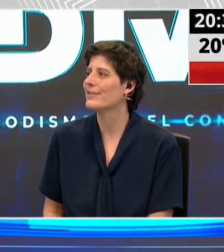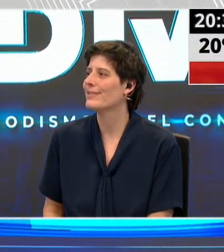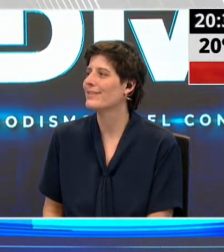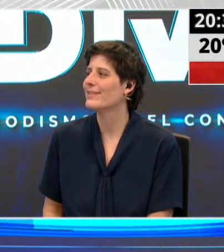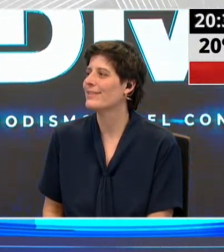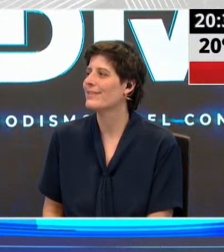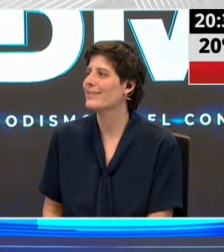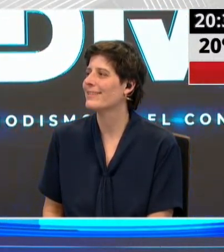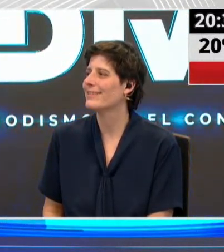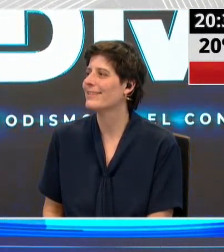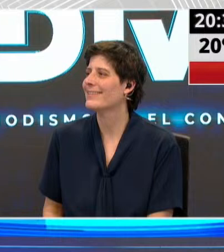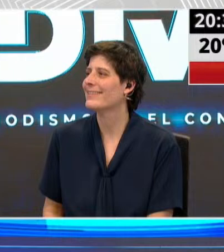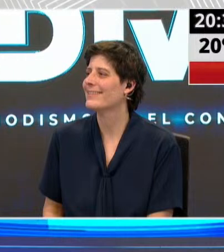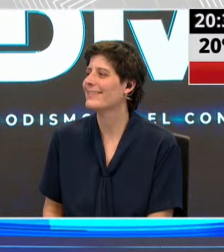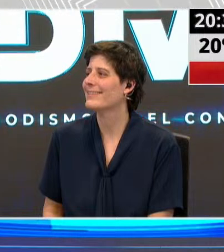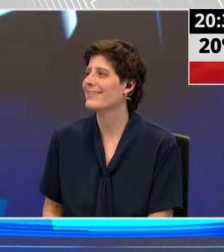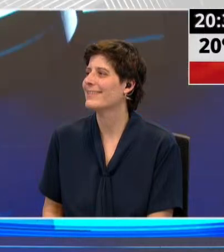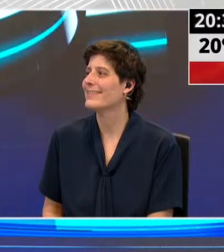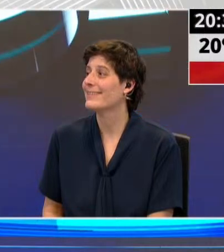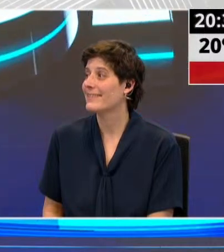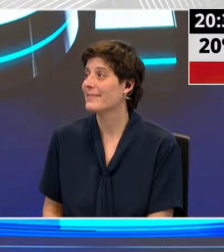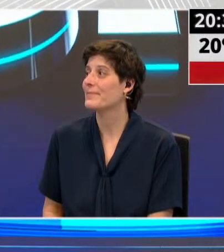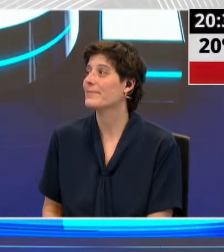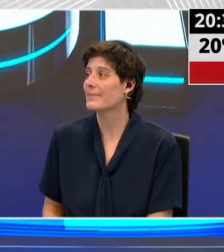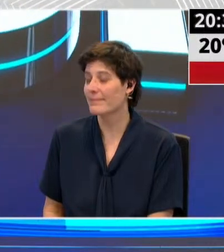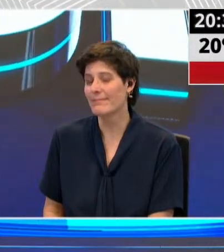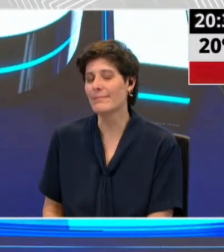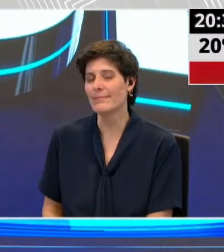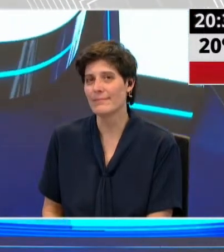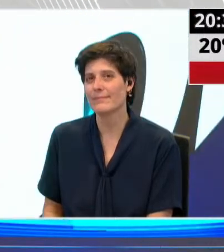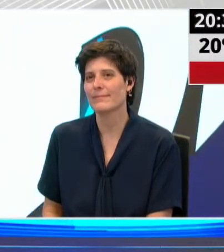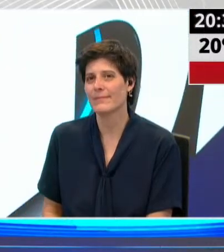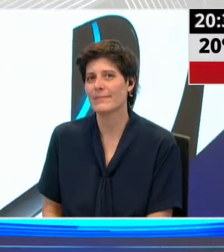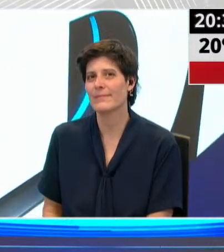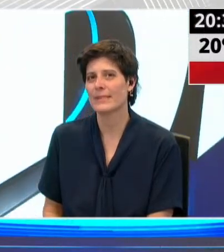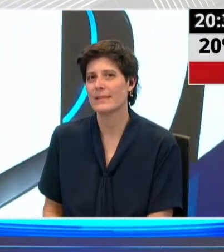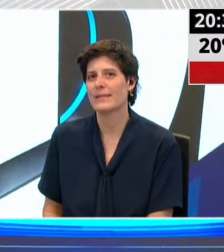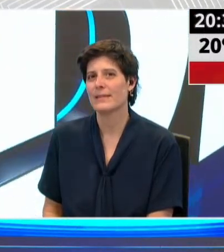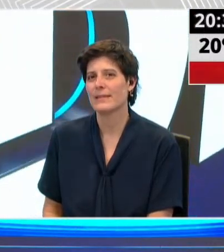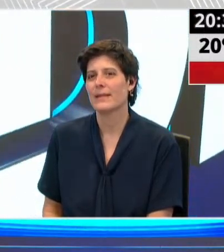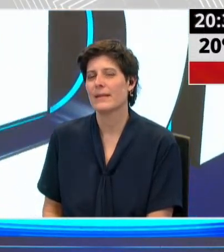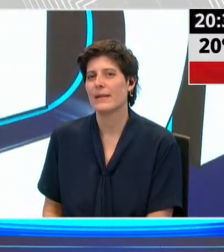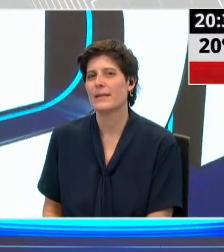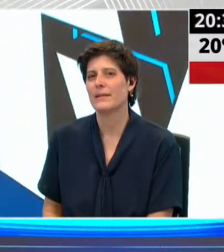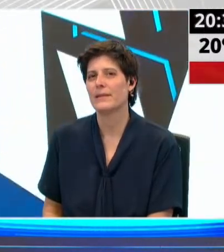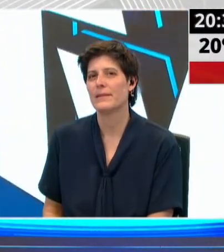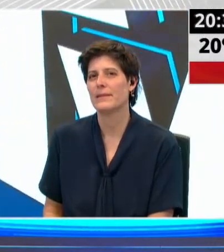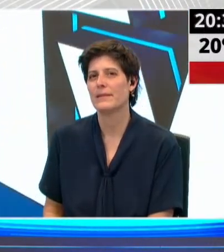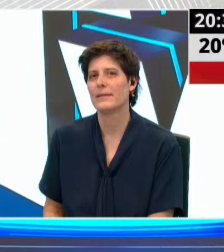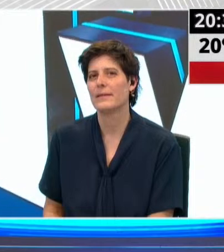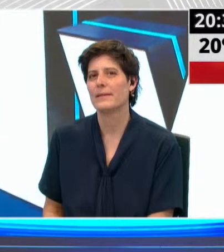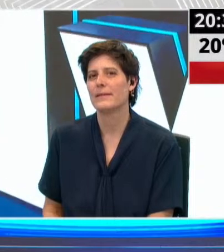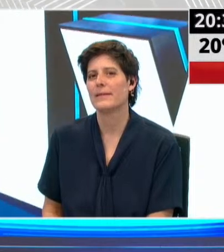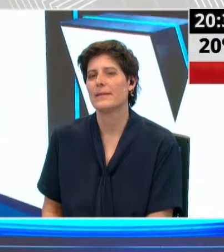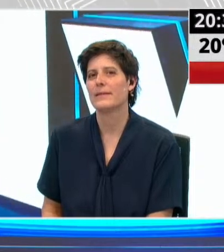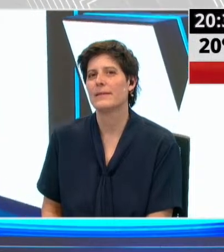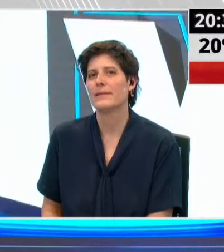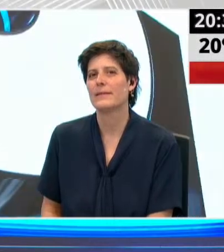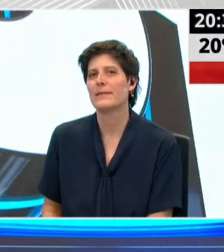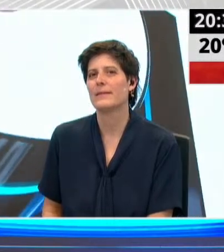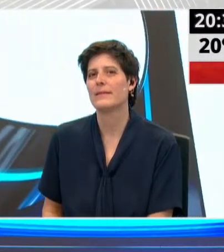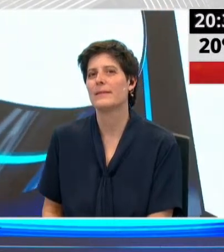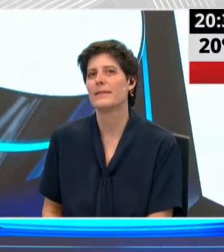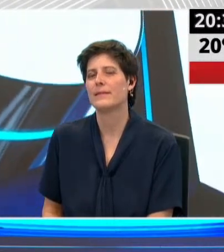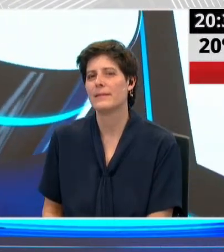Estamos, cosa que habla también del recambio que está viviendo el radicalismo en este momento, de la composición numérica, que los obligó